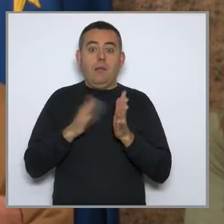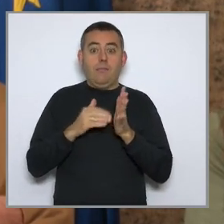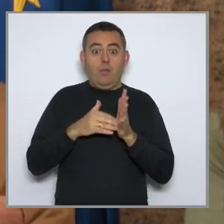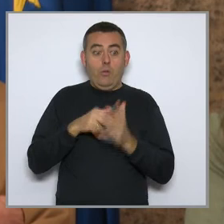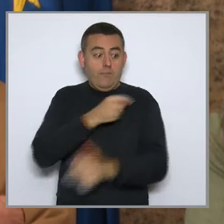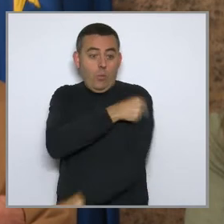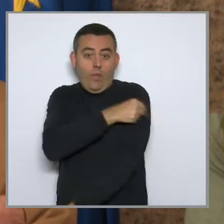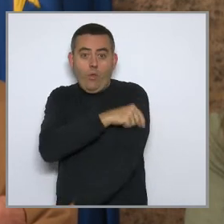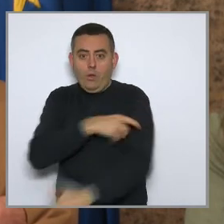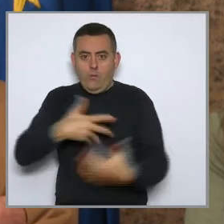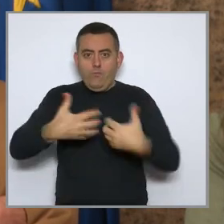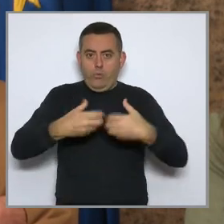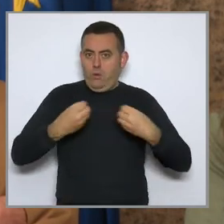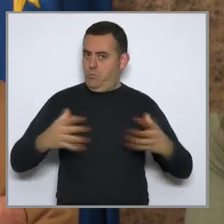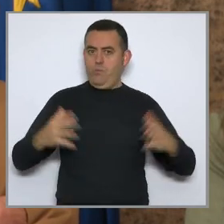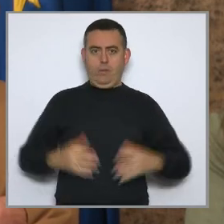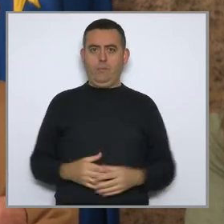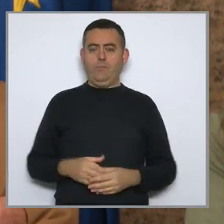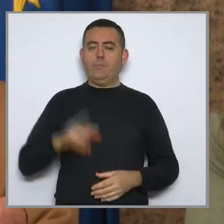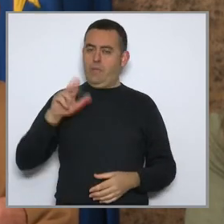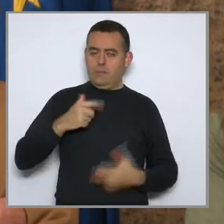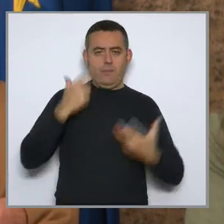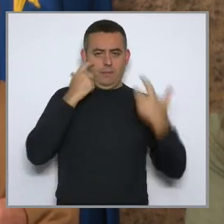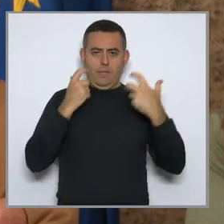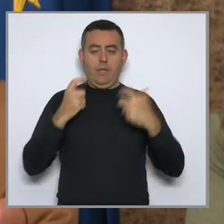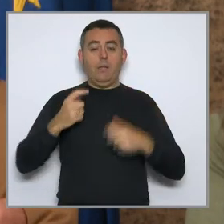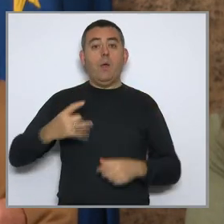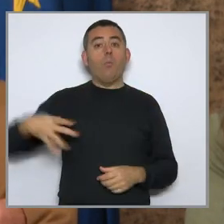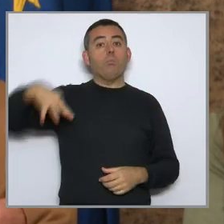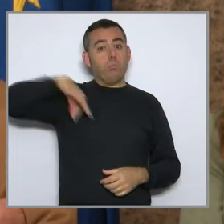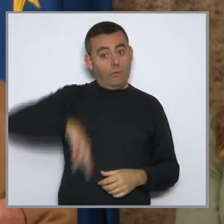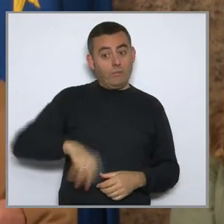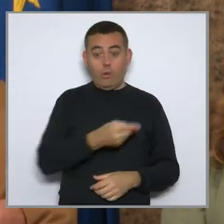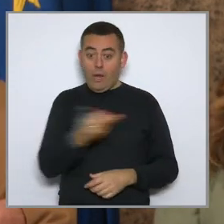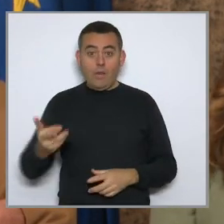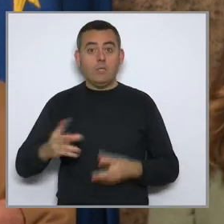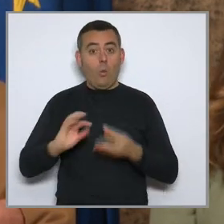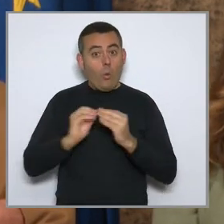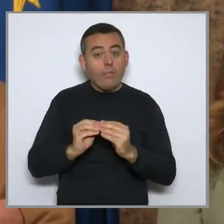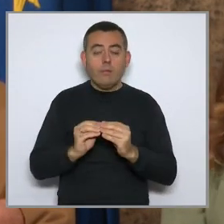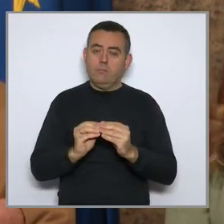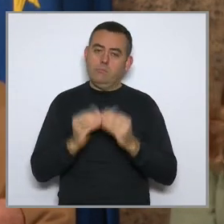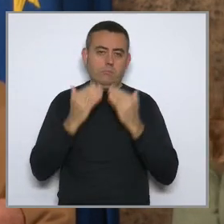jo també vull destacar l'esforç dels professionals per a que això sigui possible.